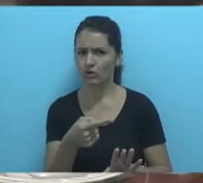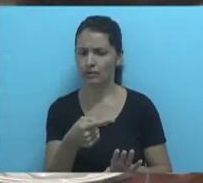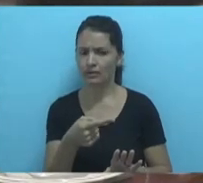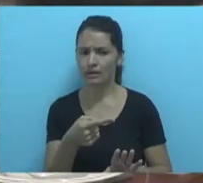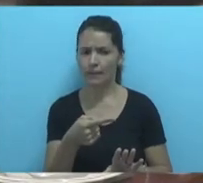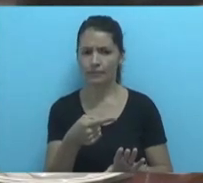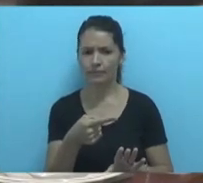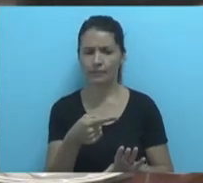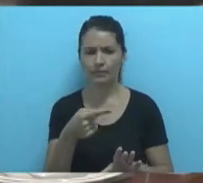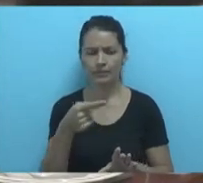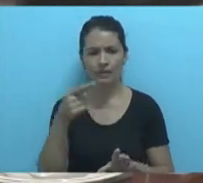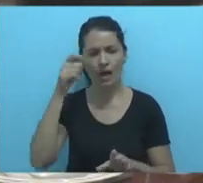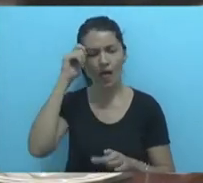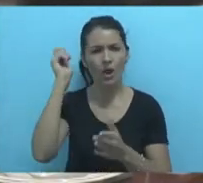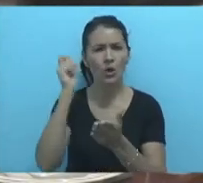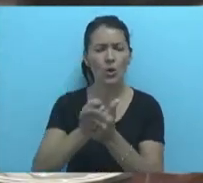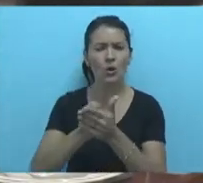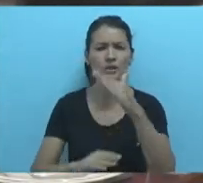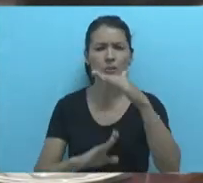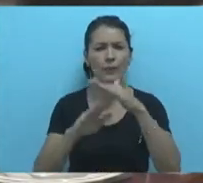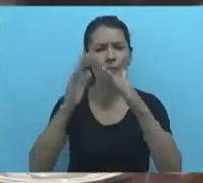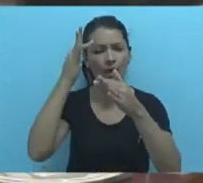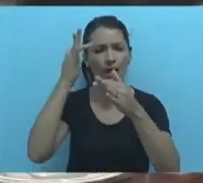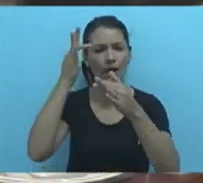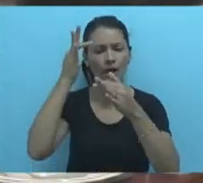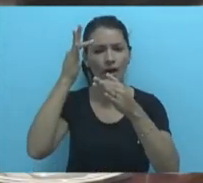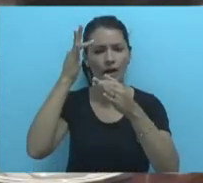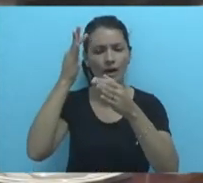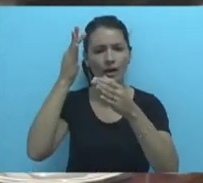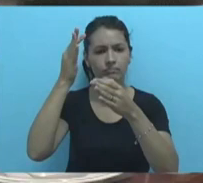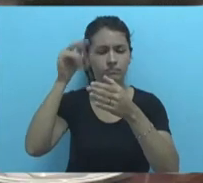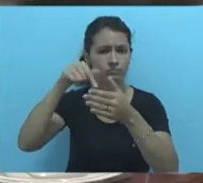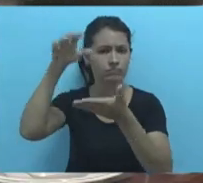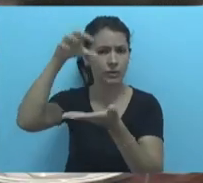al fallo de la Corte Suprema de Justicia que